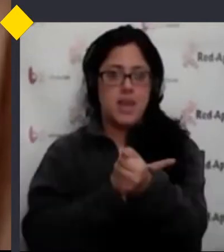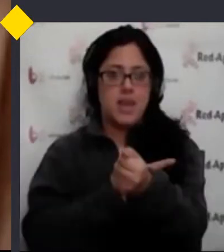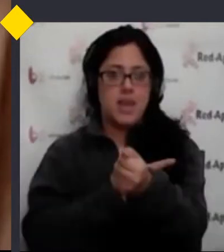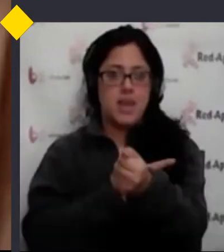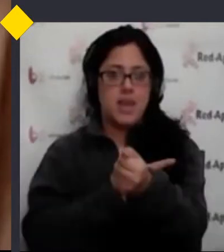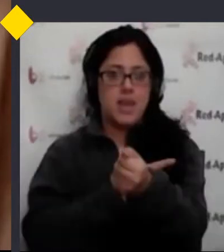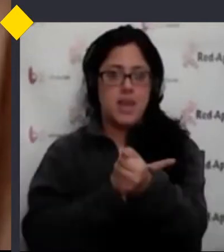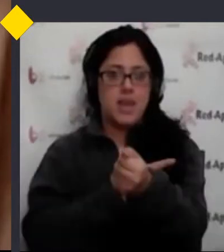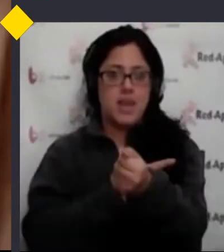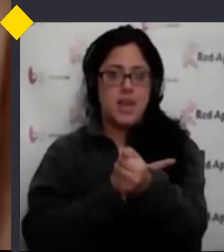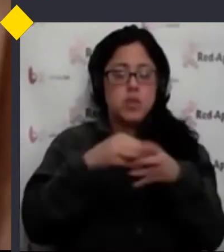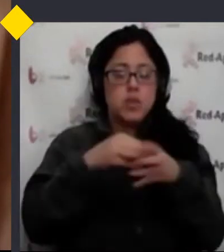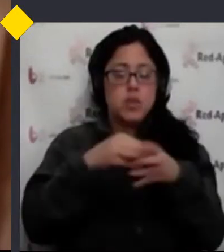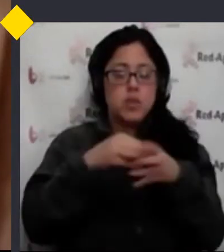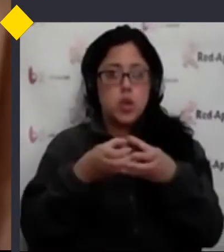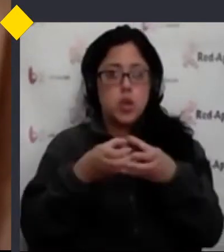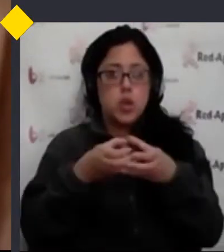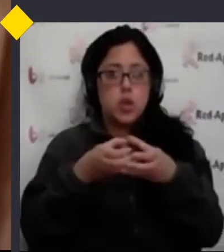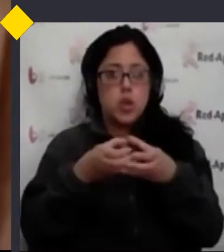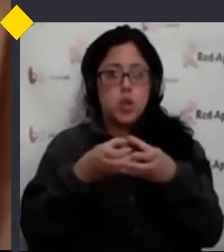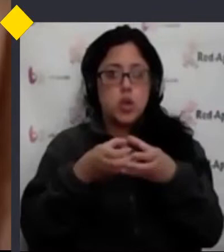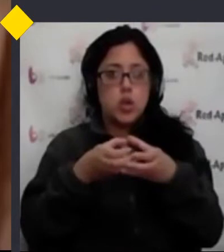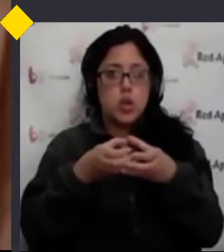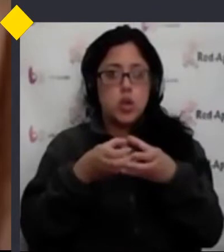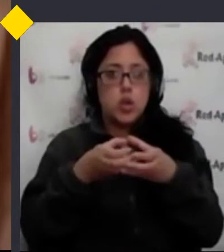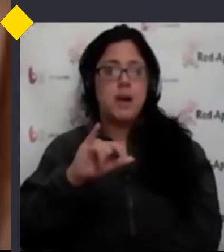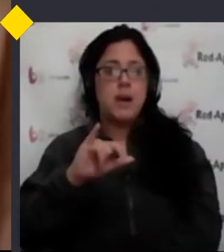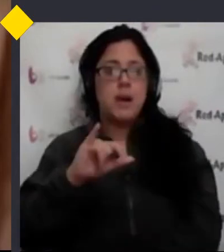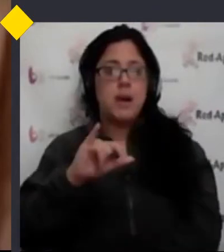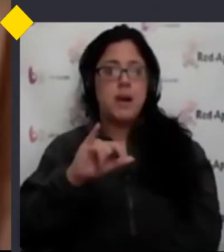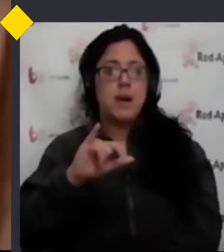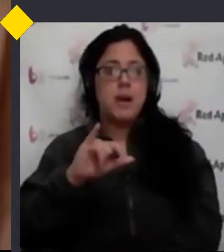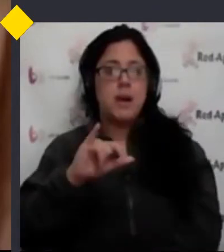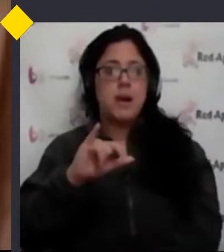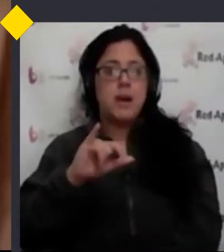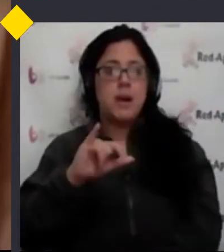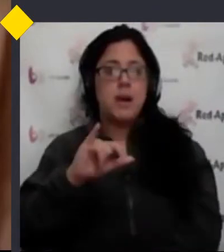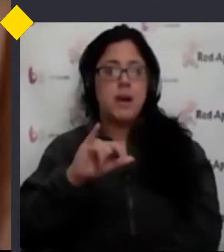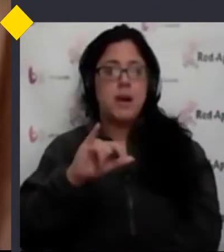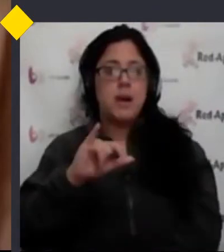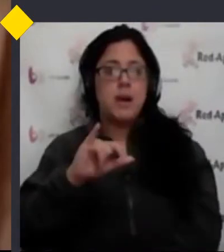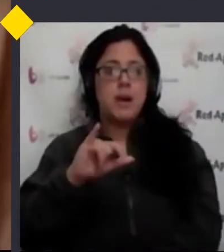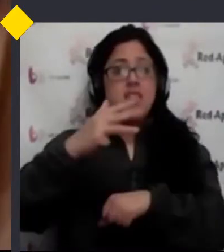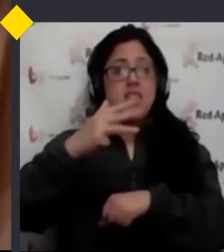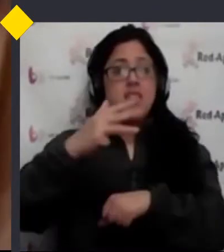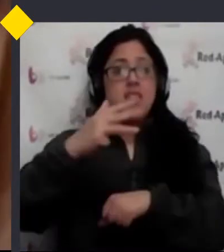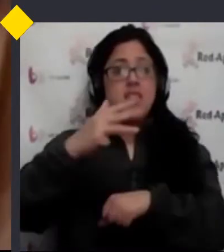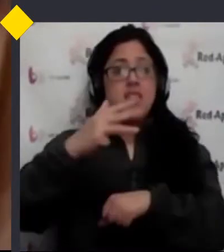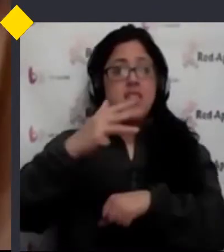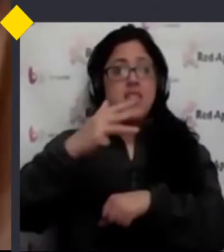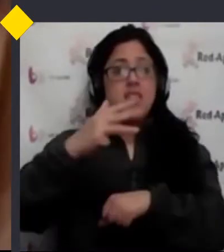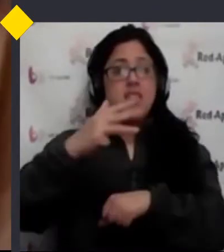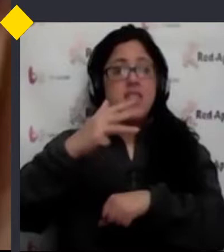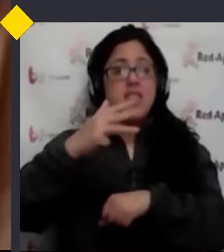ICARE, del Consejo de la Alianza del Pacífico, del Consejo Mujer COVID-19 y del Comité Ejecutivo Un Camino Posible. ha sido elegida